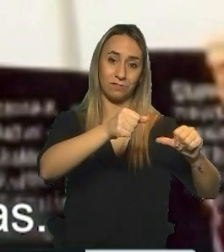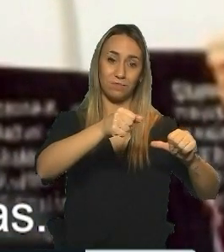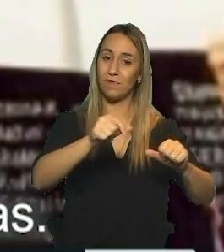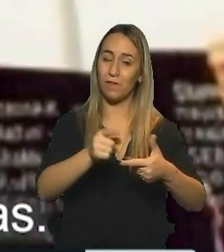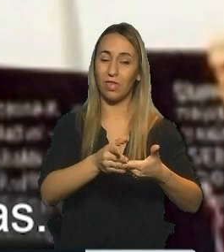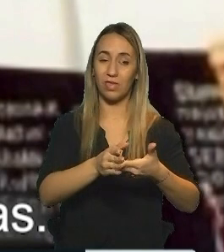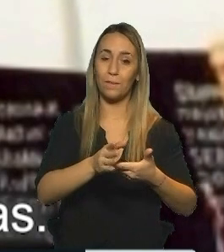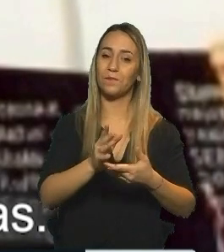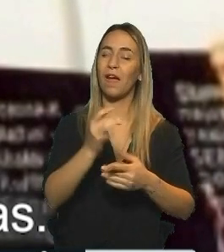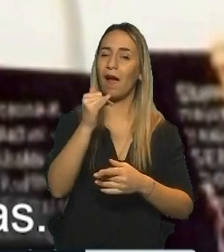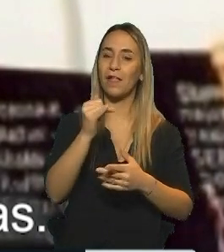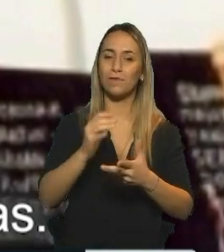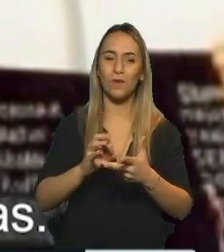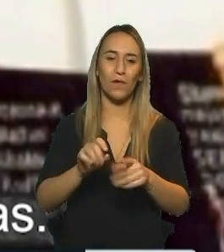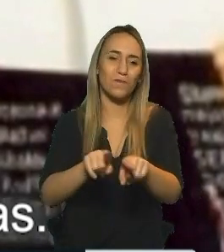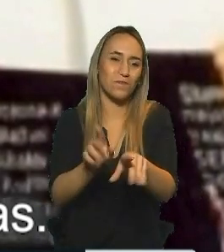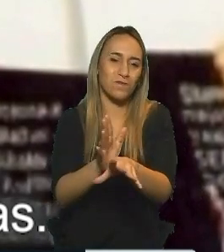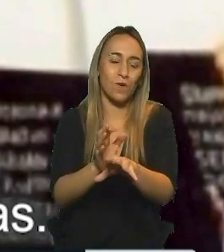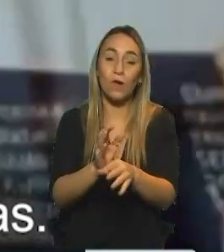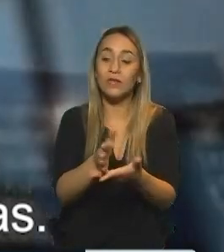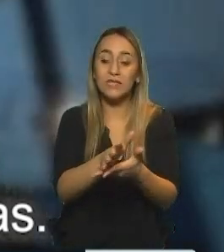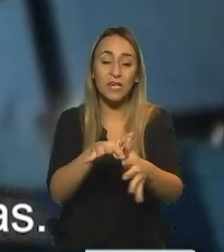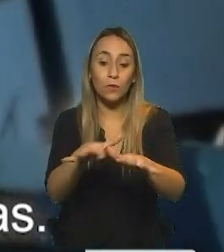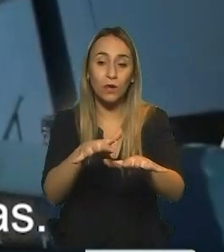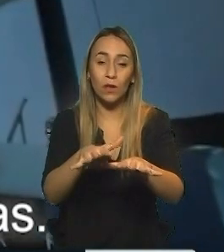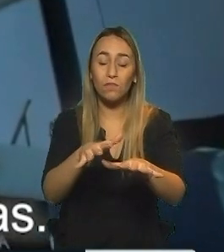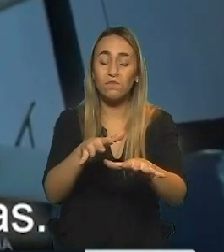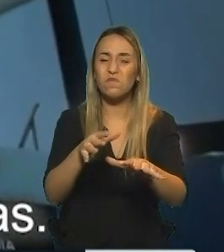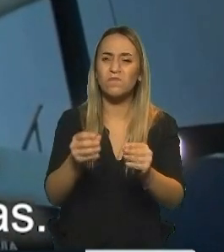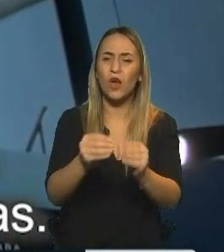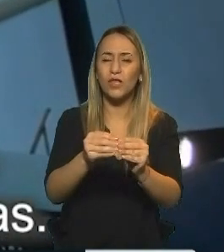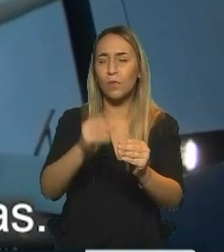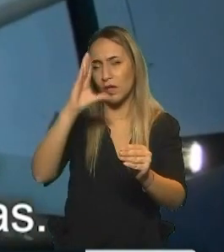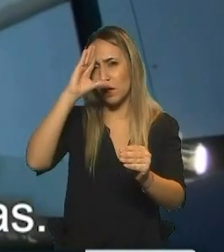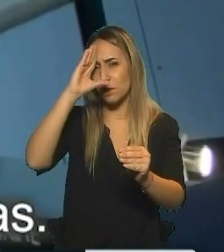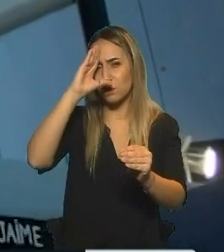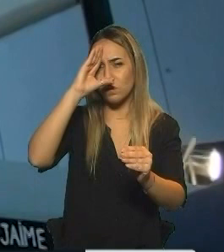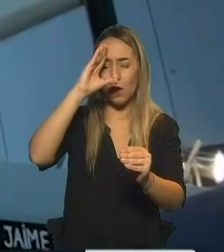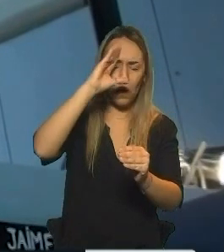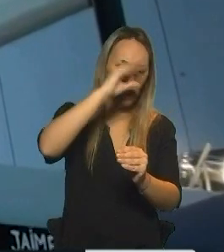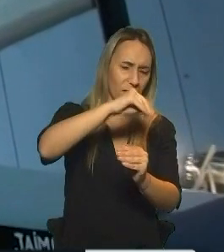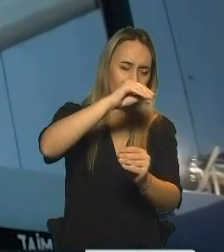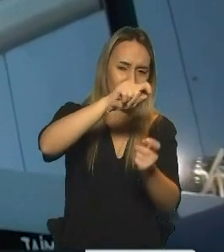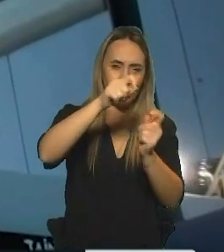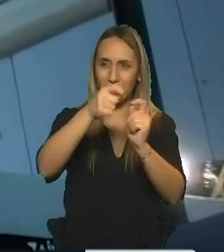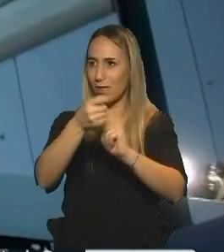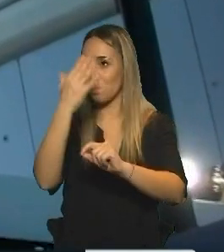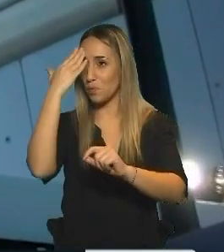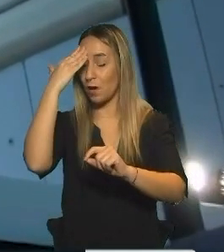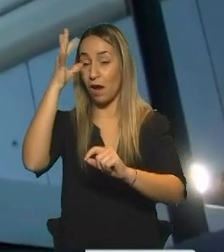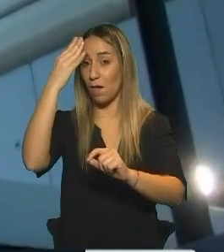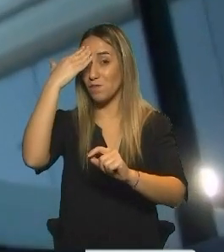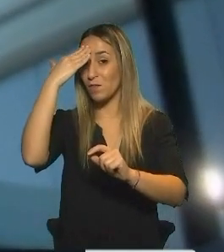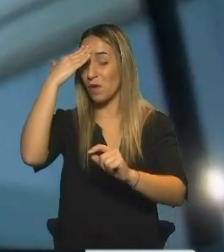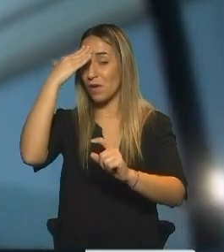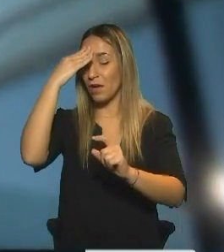la línea lo sabe. Las razones para ir de olvido a memoria son infinitas. Las razones para mudarse de memoria a